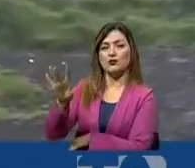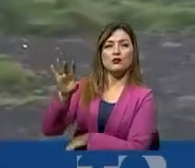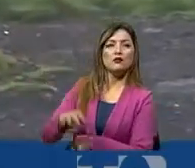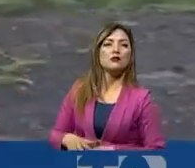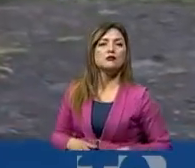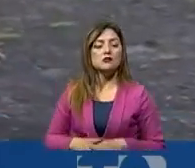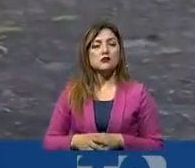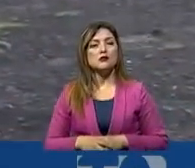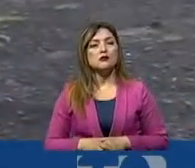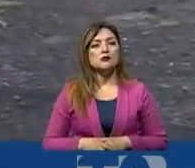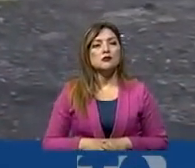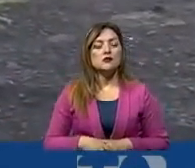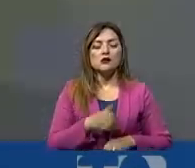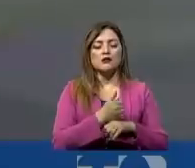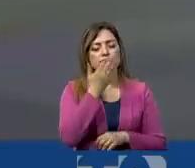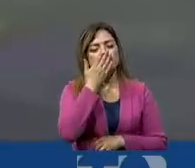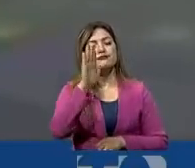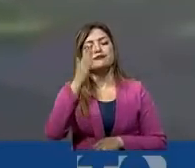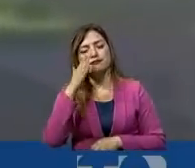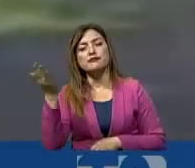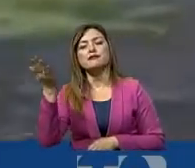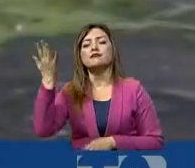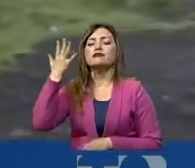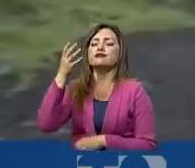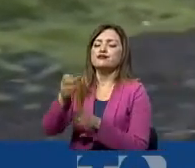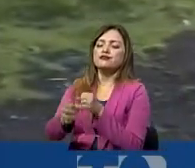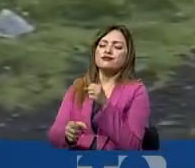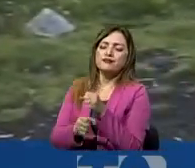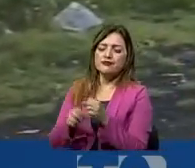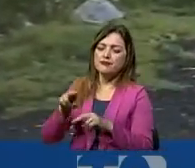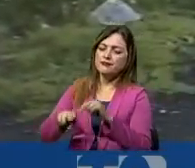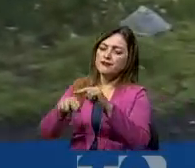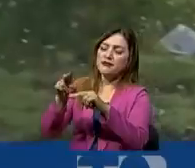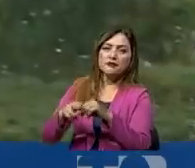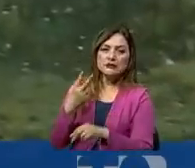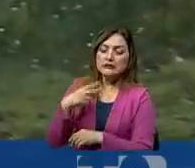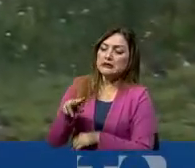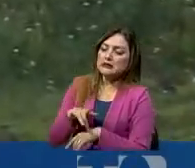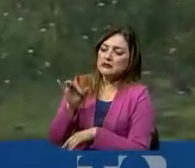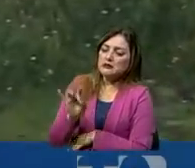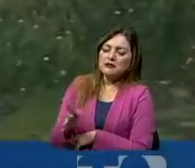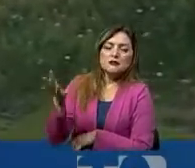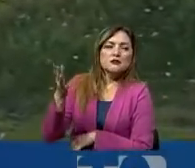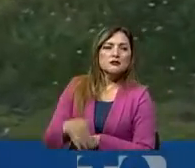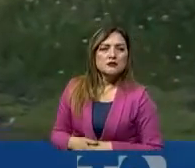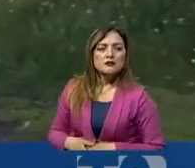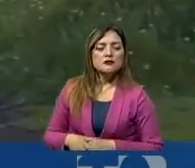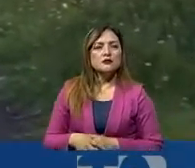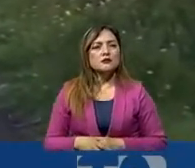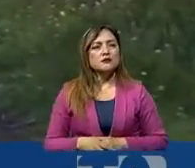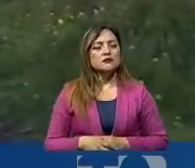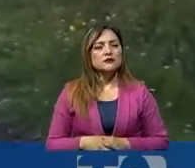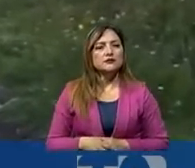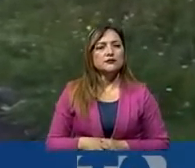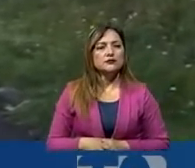el ofrecimiento por parte de las autoridades durante muchísimos años, sin embargo, se nota la ausencia por parte de ellos